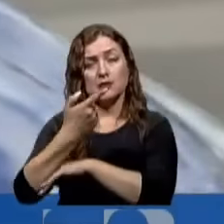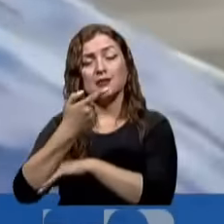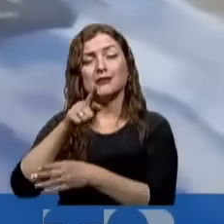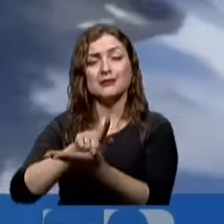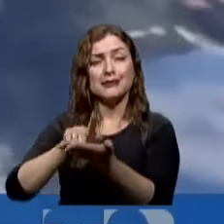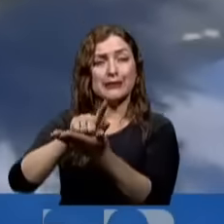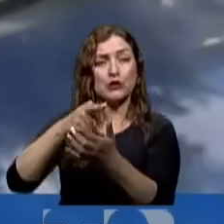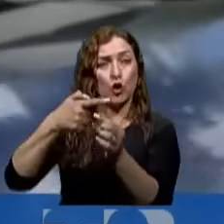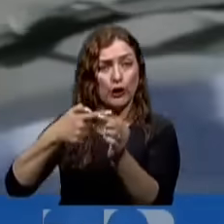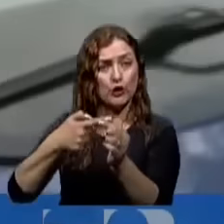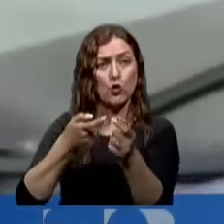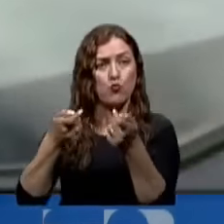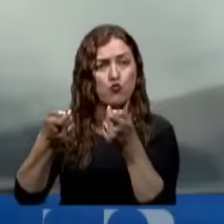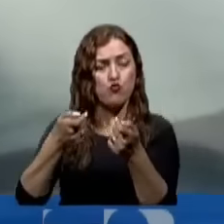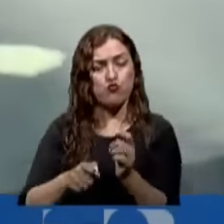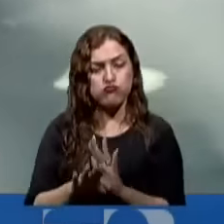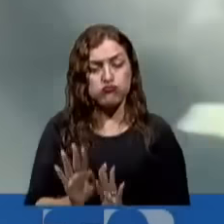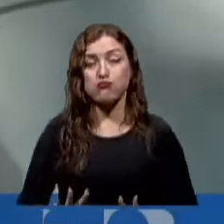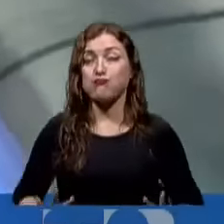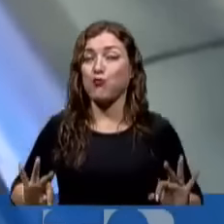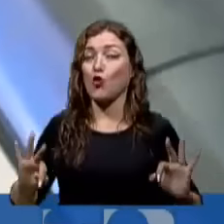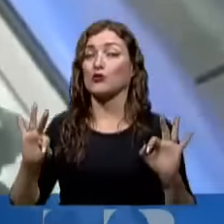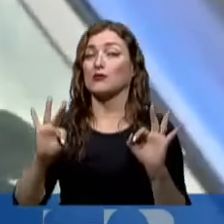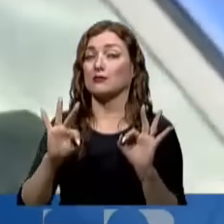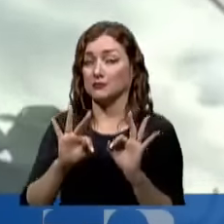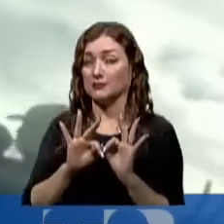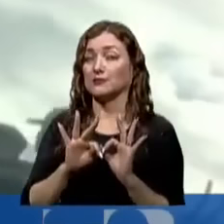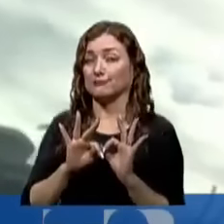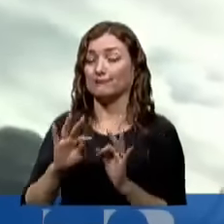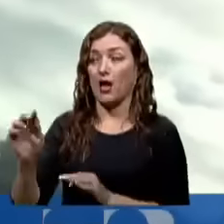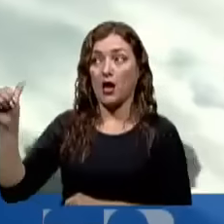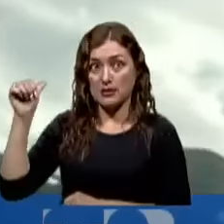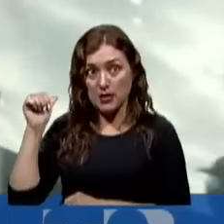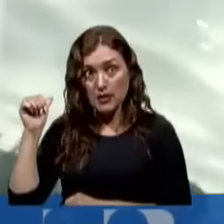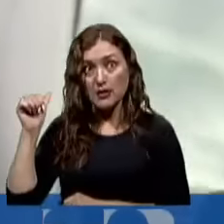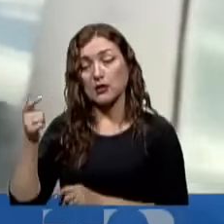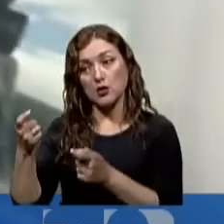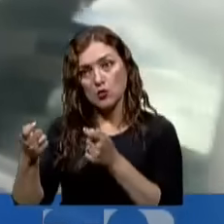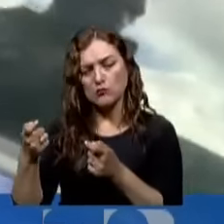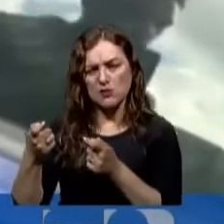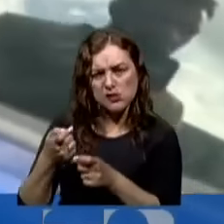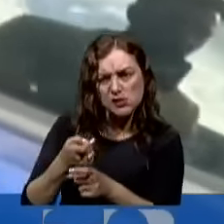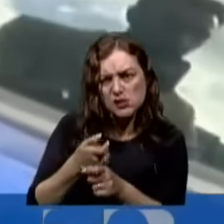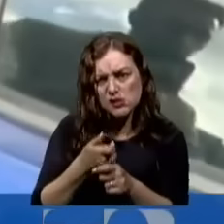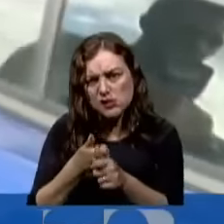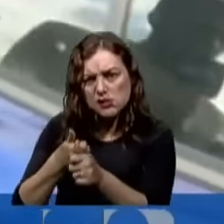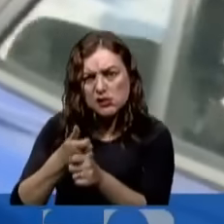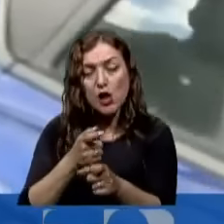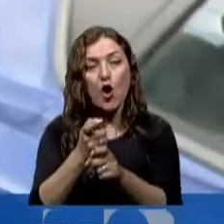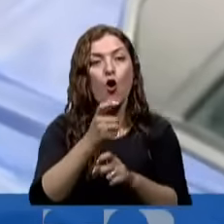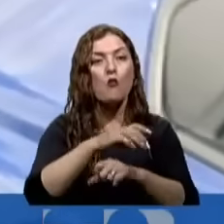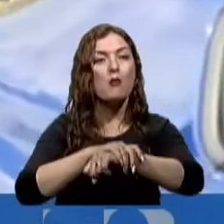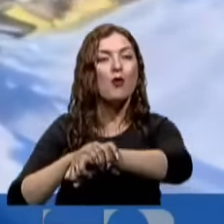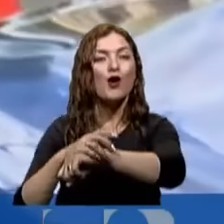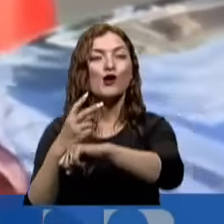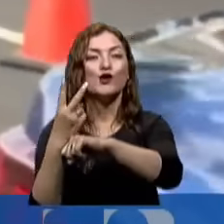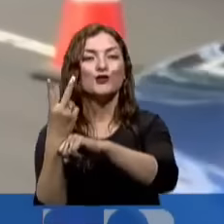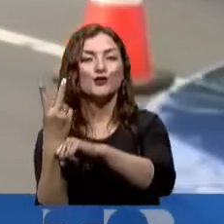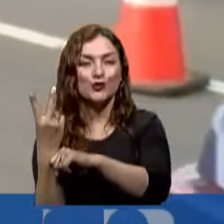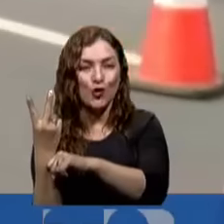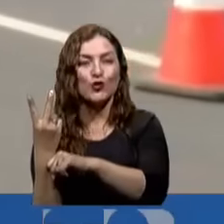ejecutado operativos bastante importantes. Por ejemplo, el día de ayer también en estos controles se logró capturar a dos ciudadanos